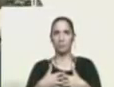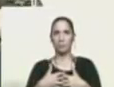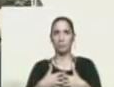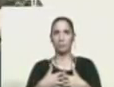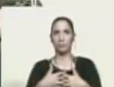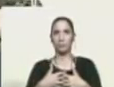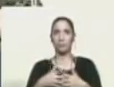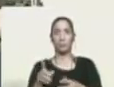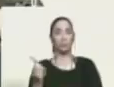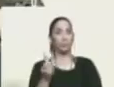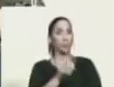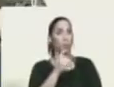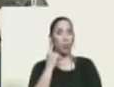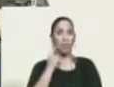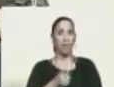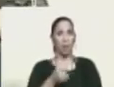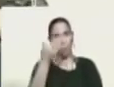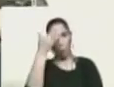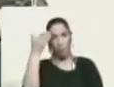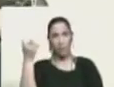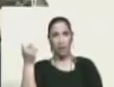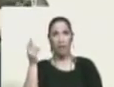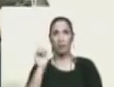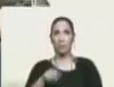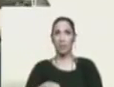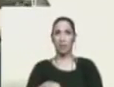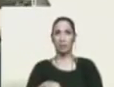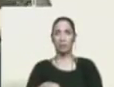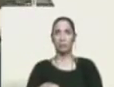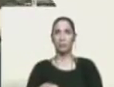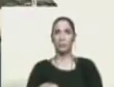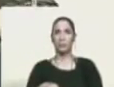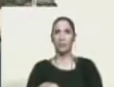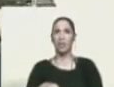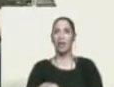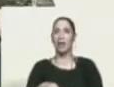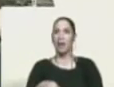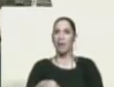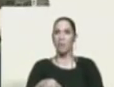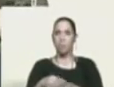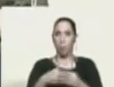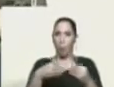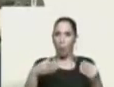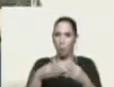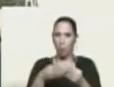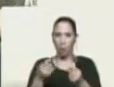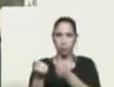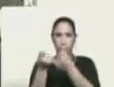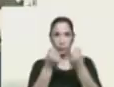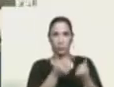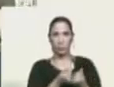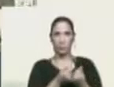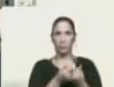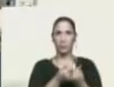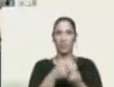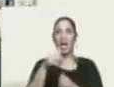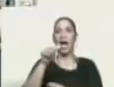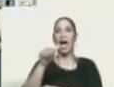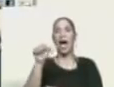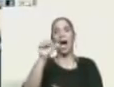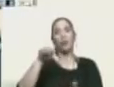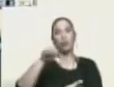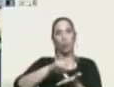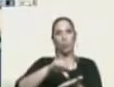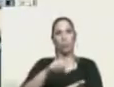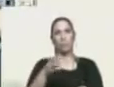No debemos olvidar, por supuesto, el caso del lavado de dinero a través de la banca privada de Andorra, un caso que supuestamente debió haber